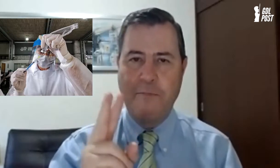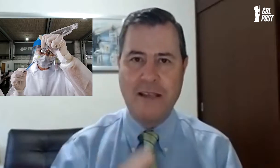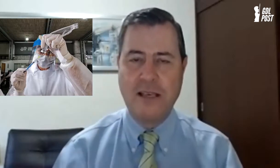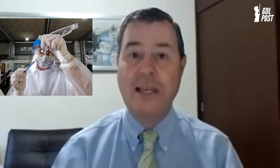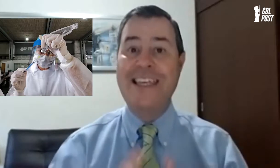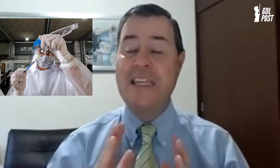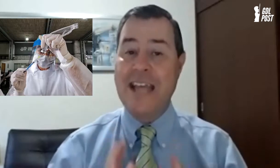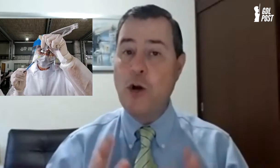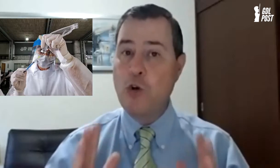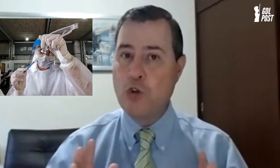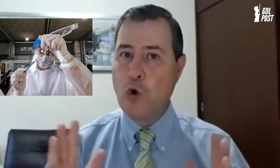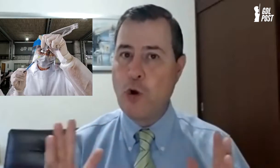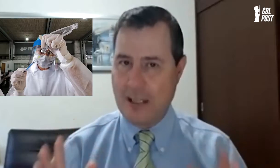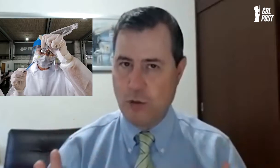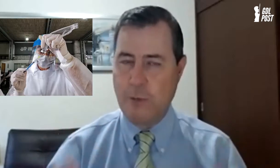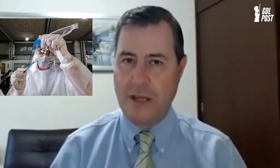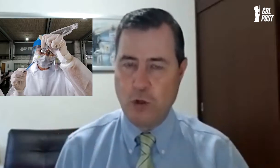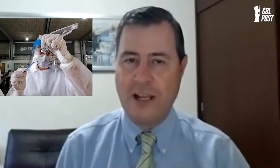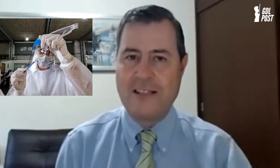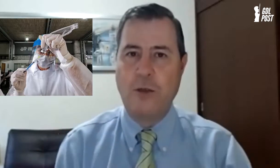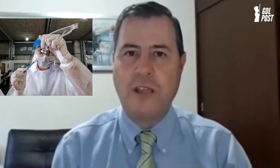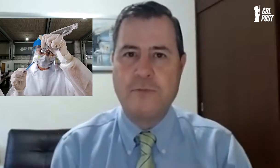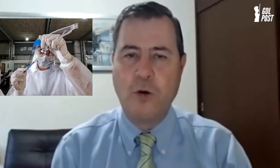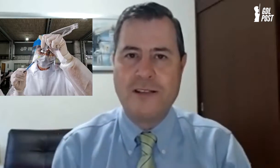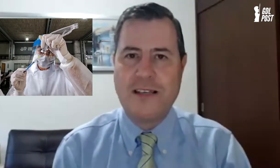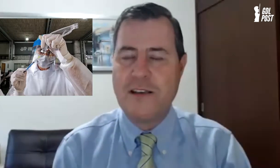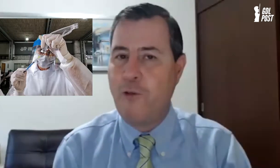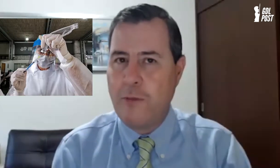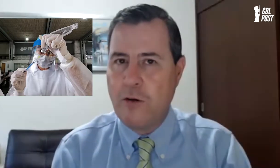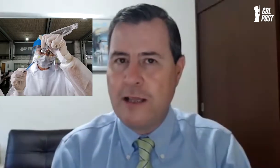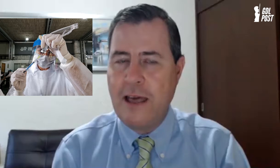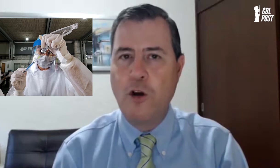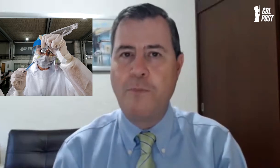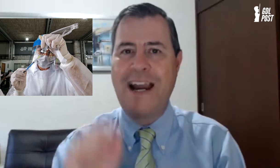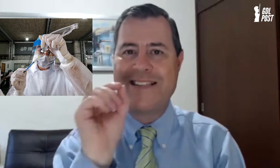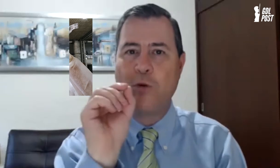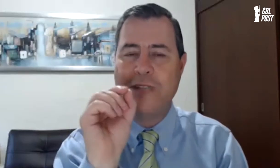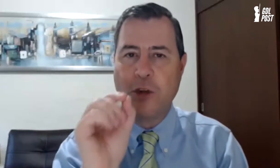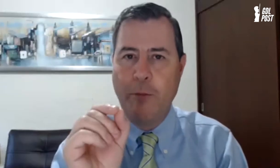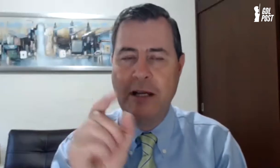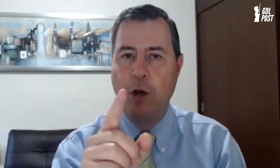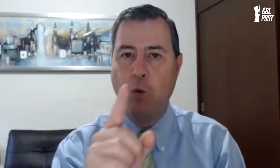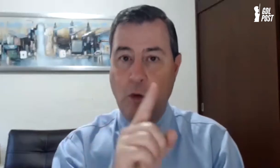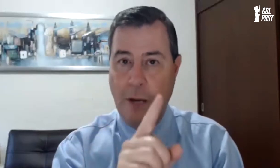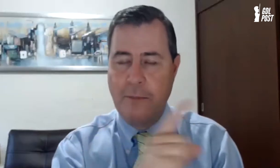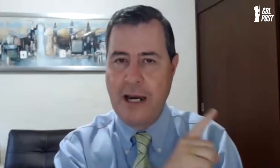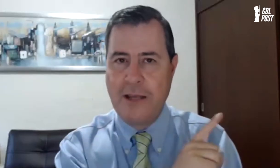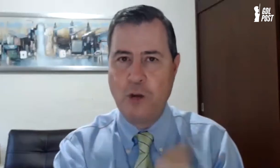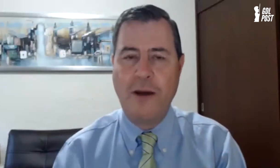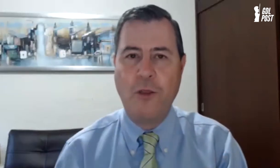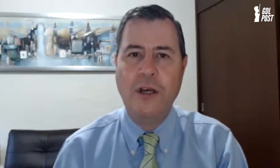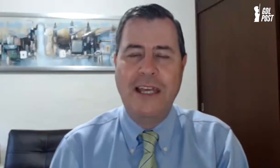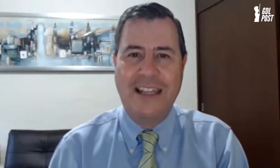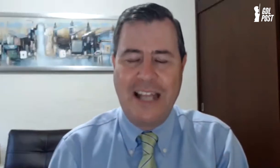del país. Y ya conozco casos de personas adultas mayores que se formaron el día de hoy para la segunda toma, cuando la primera la